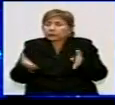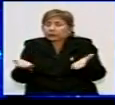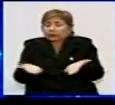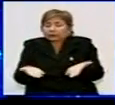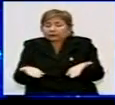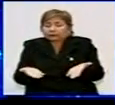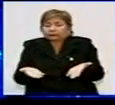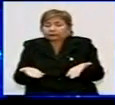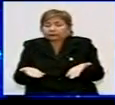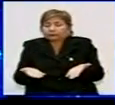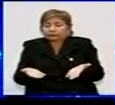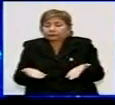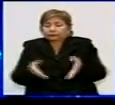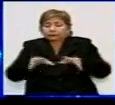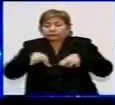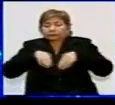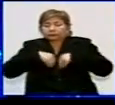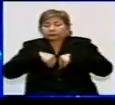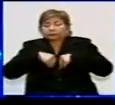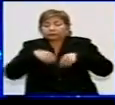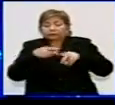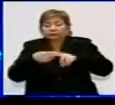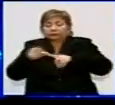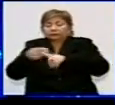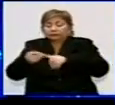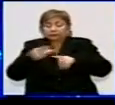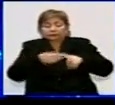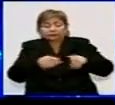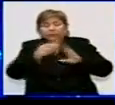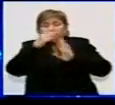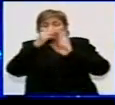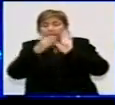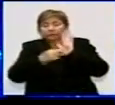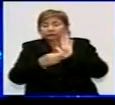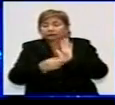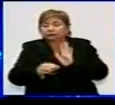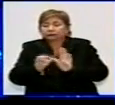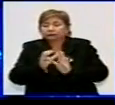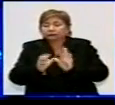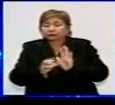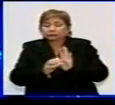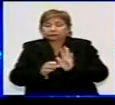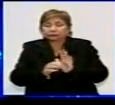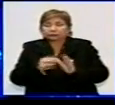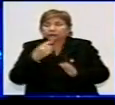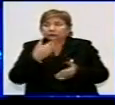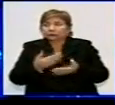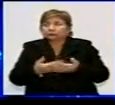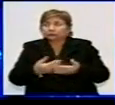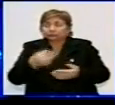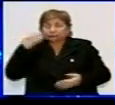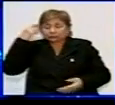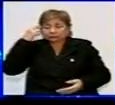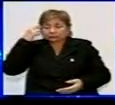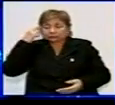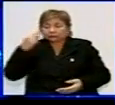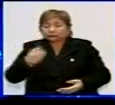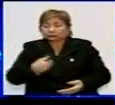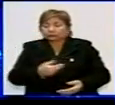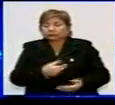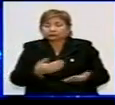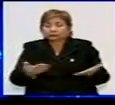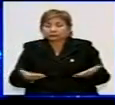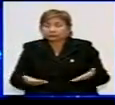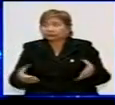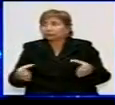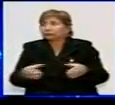se han aprobado los diferentes proyectos de reforma constitucional y reforma política y nosotros aquí